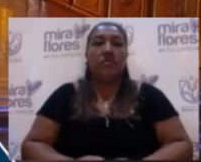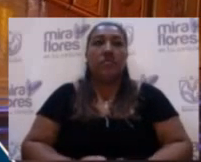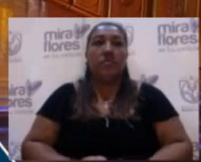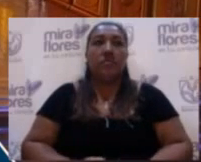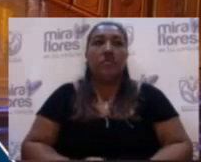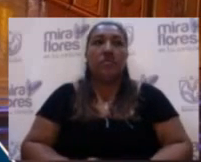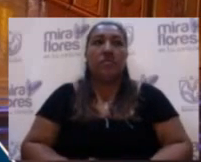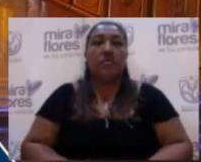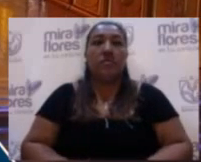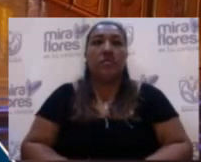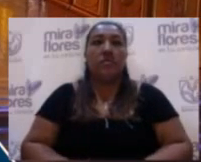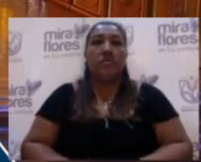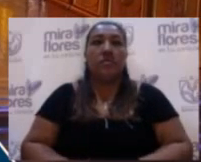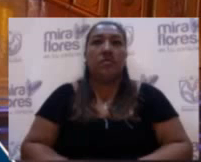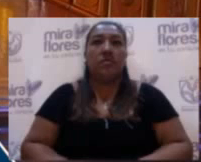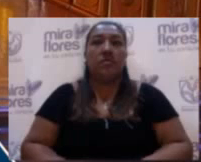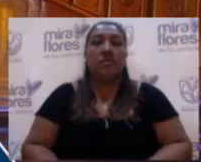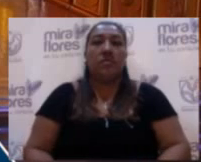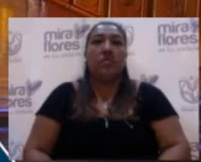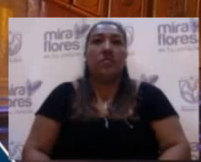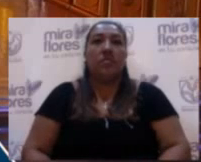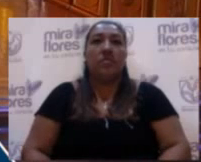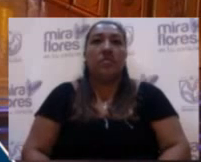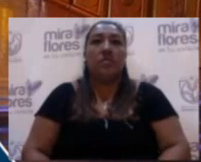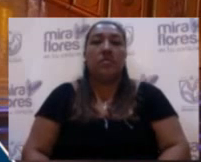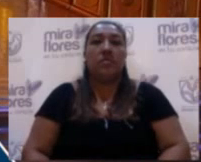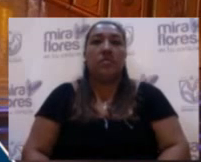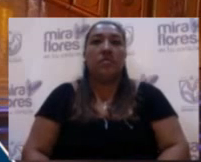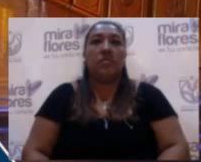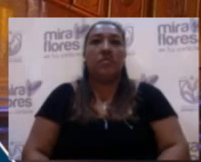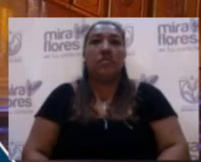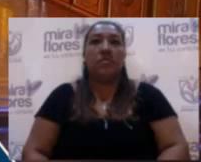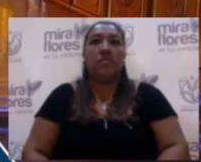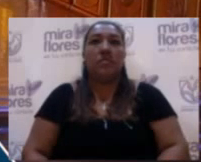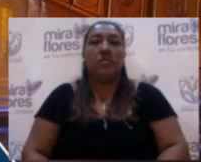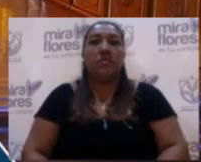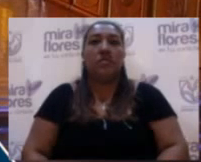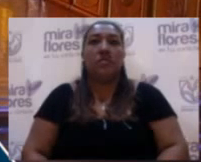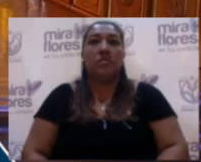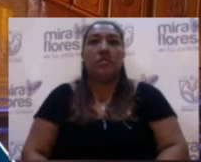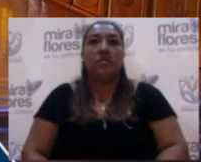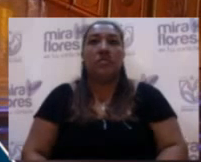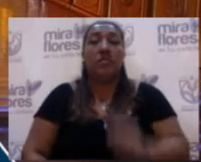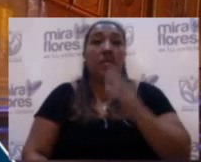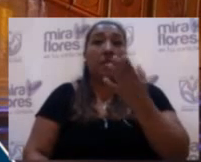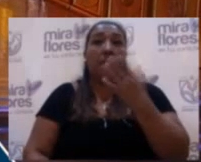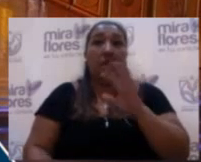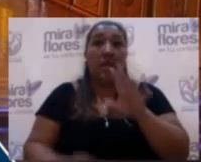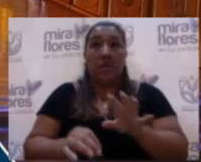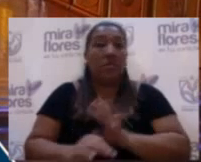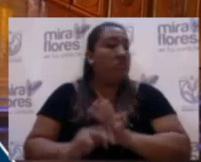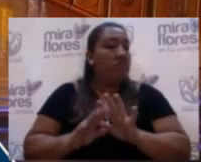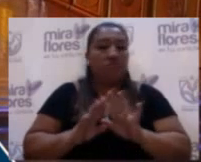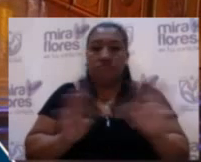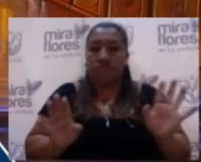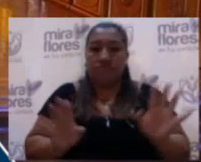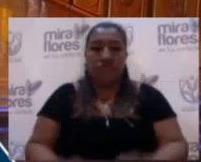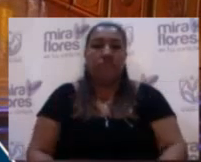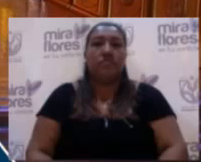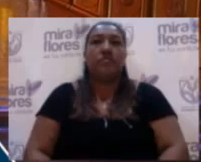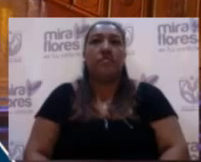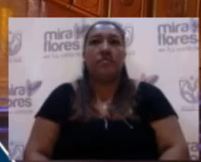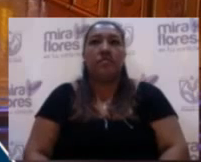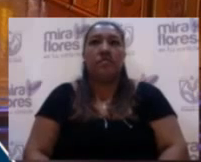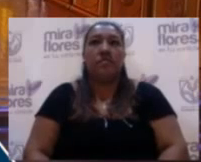escrito? Ya. No, ¿tenemos algún pedido en secretaría, doctora Calderón? No, señor alcalde.